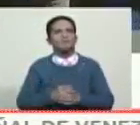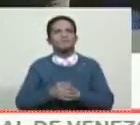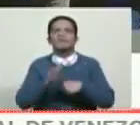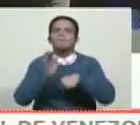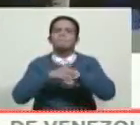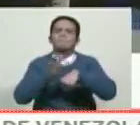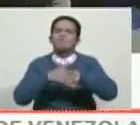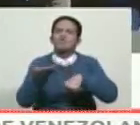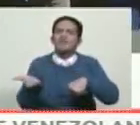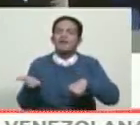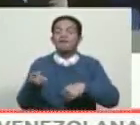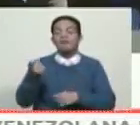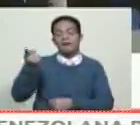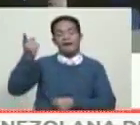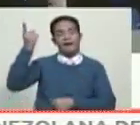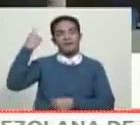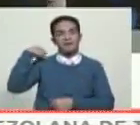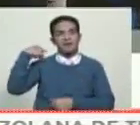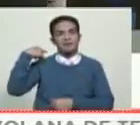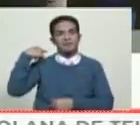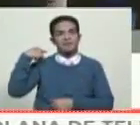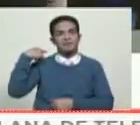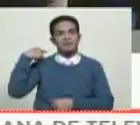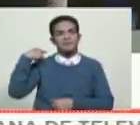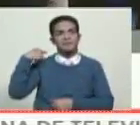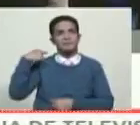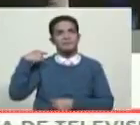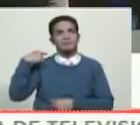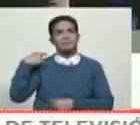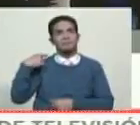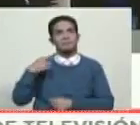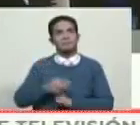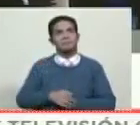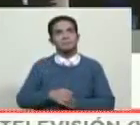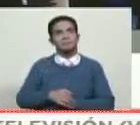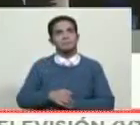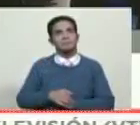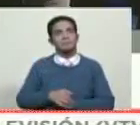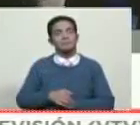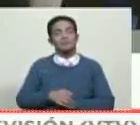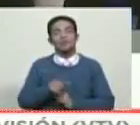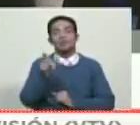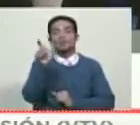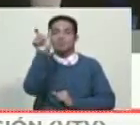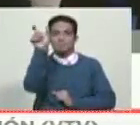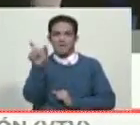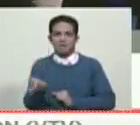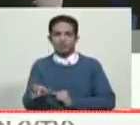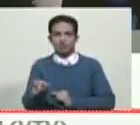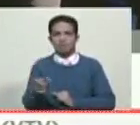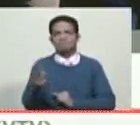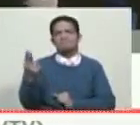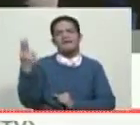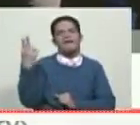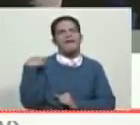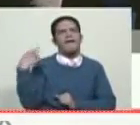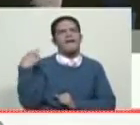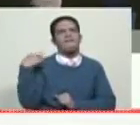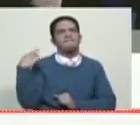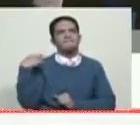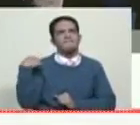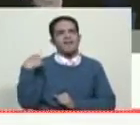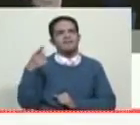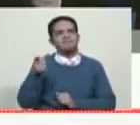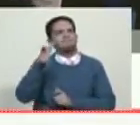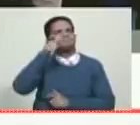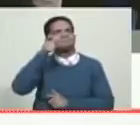ayer un ciudadano allá, jefe de seguridad, alertaba